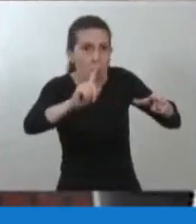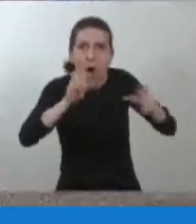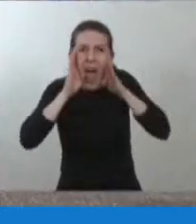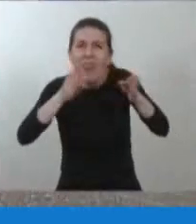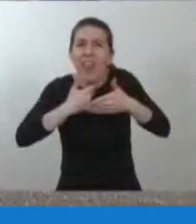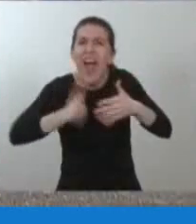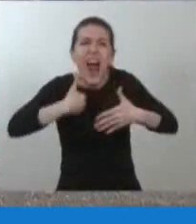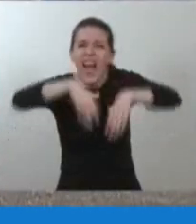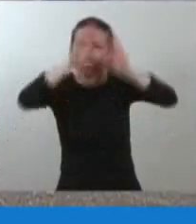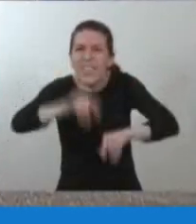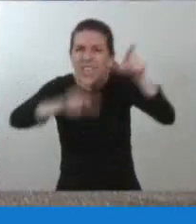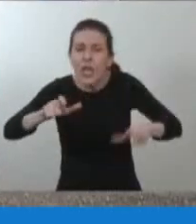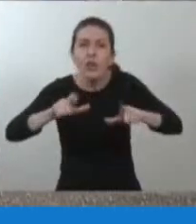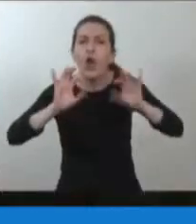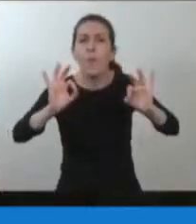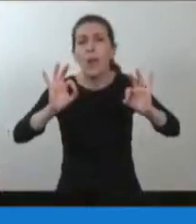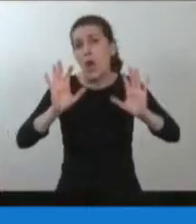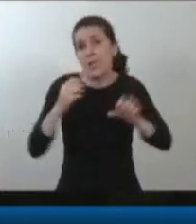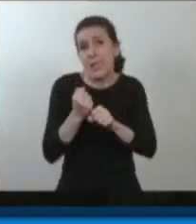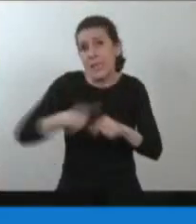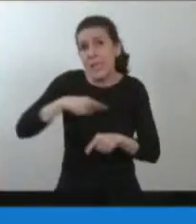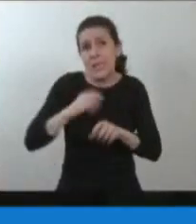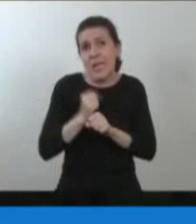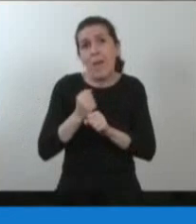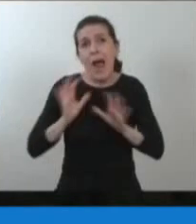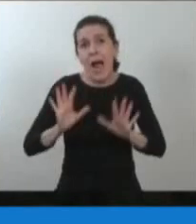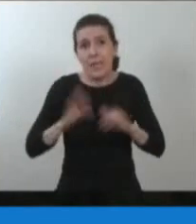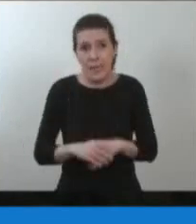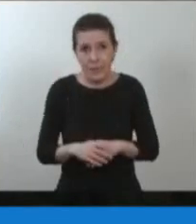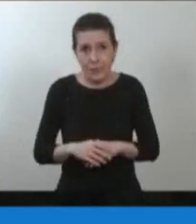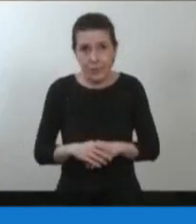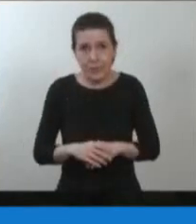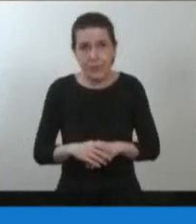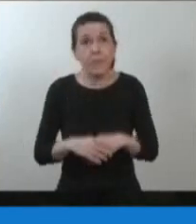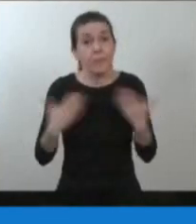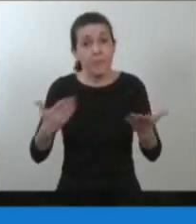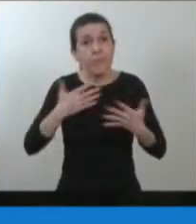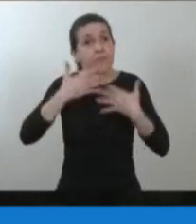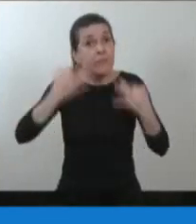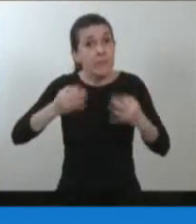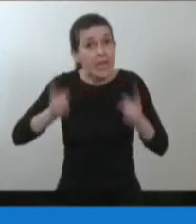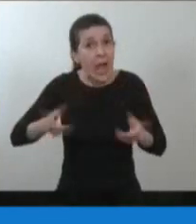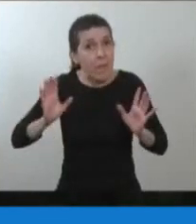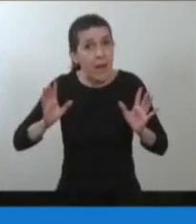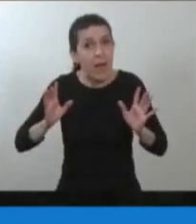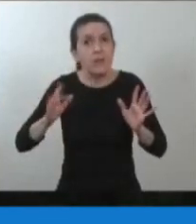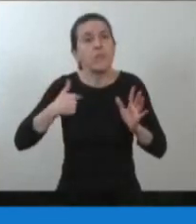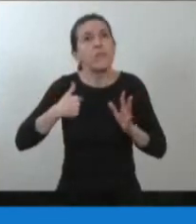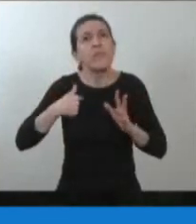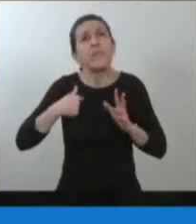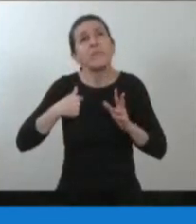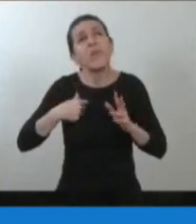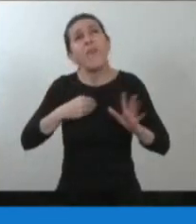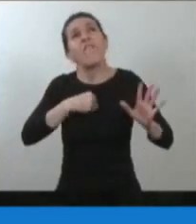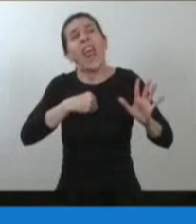y así trabajamos así trabajamos y es cierto también que espero que algún día